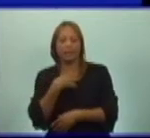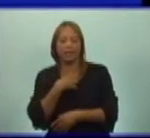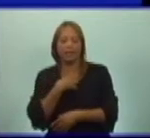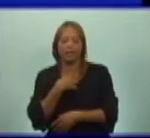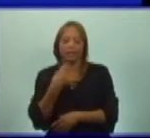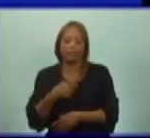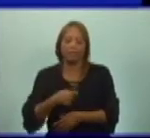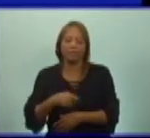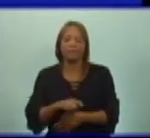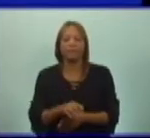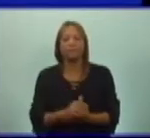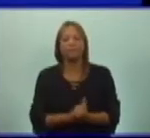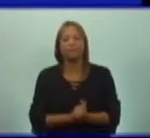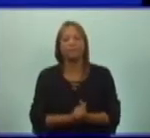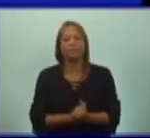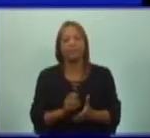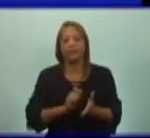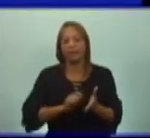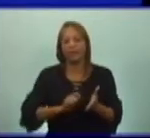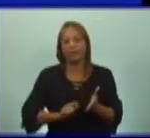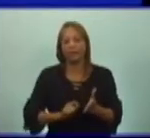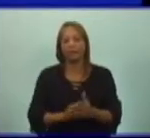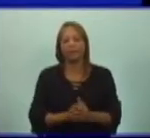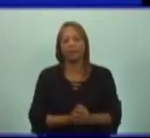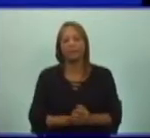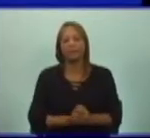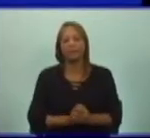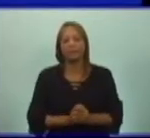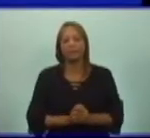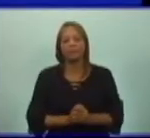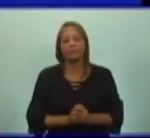contener. Así que anoten.